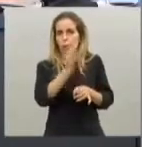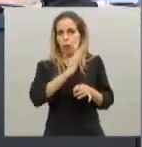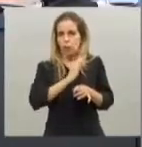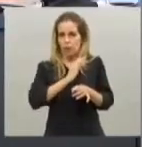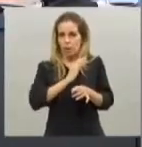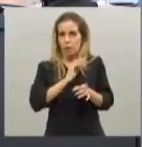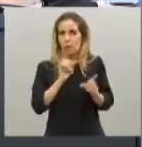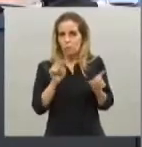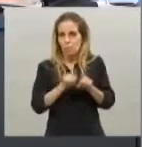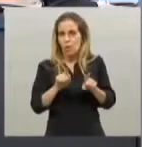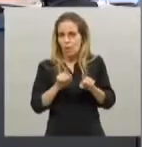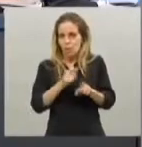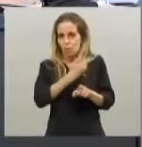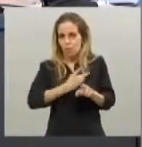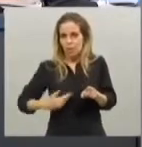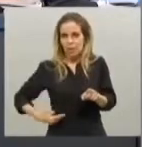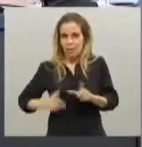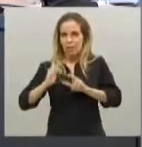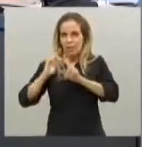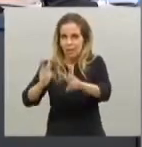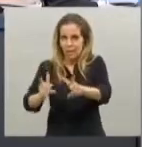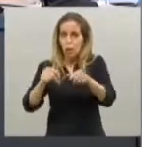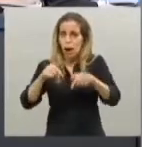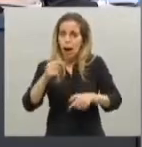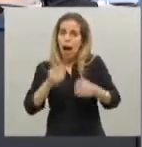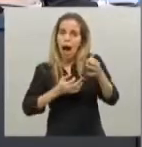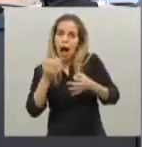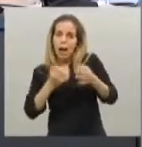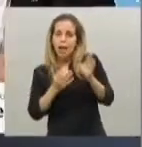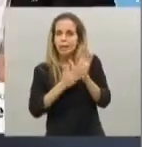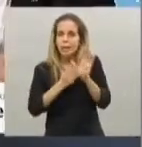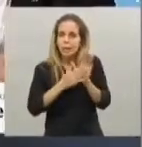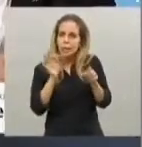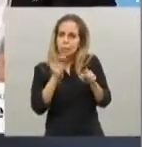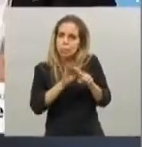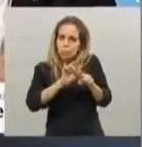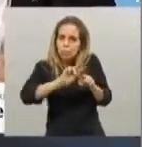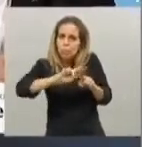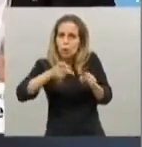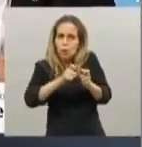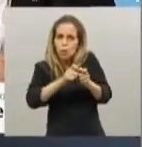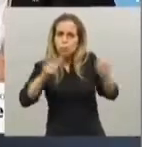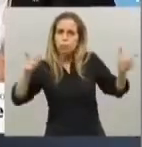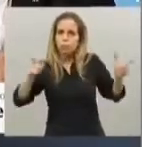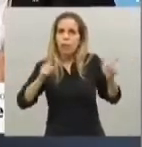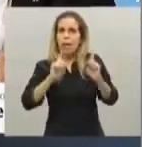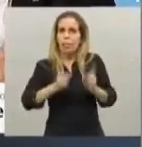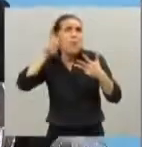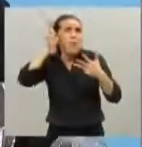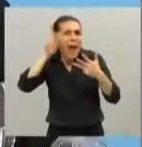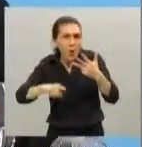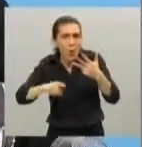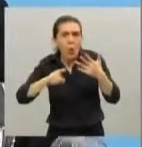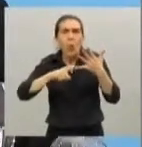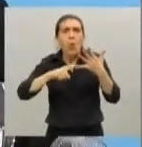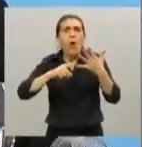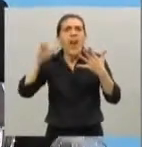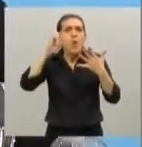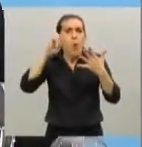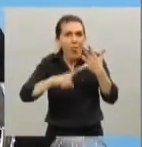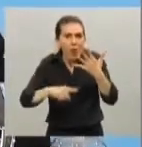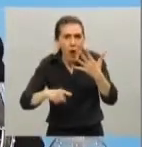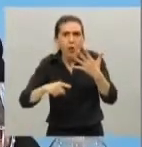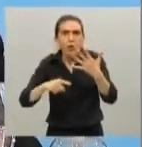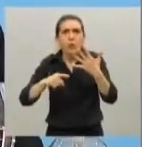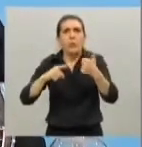si miramos la evolución temporal, no solamente de Cava o de Lamba, sino de otras provincias donde viene aumentando mucho